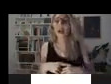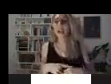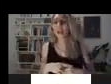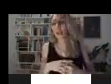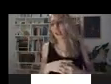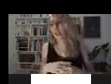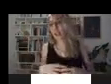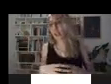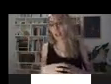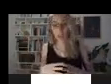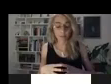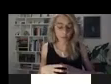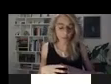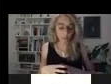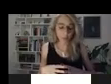ferias que hay